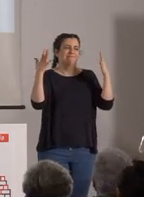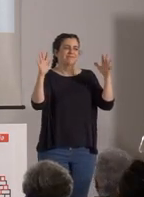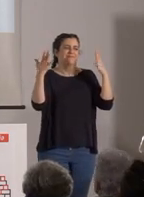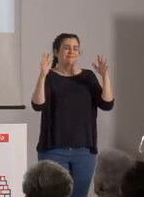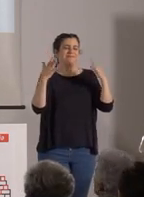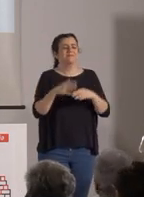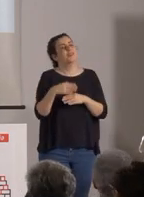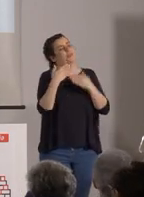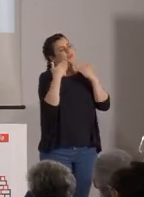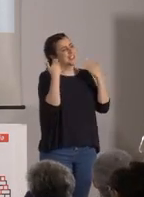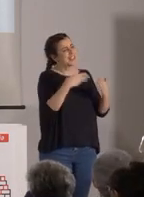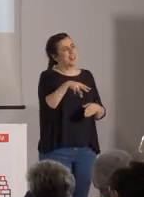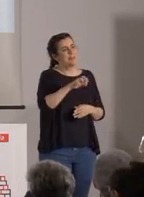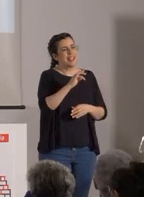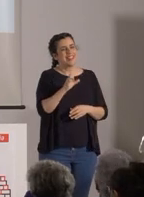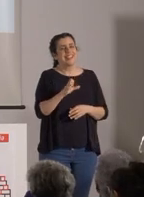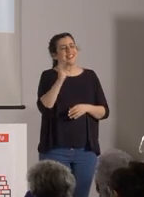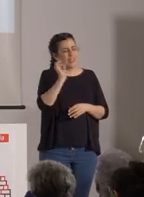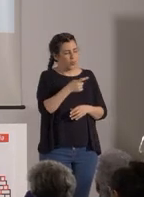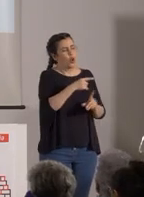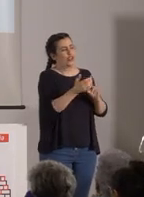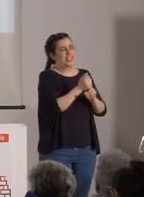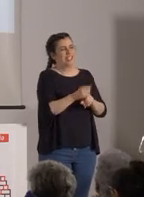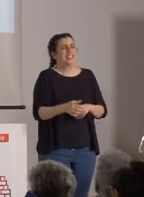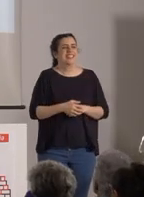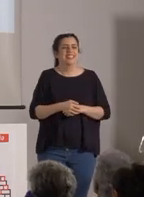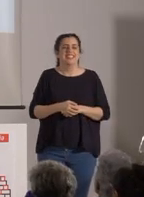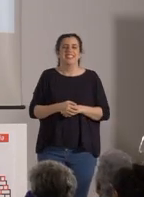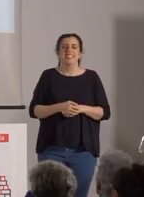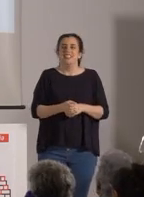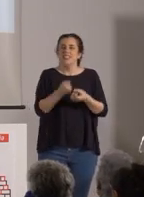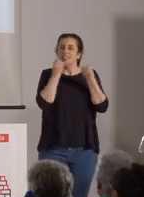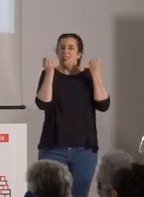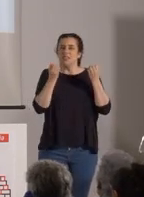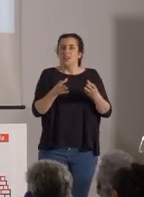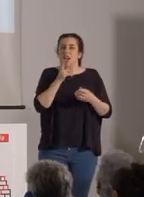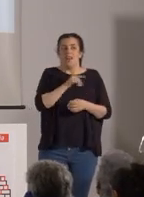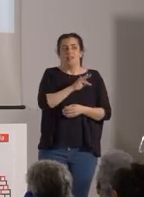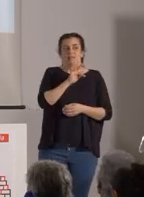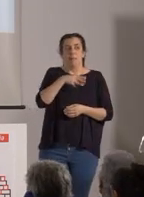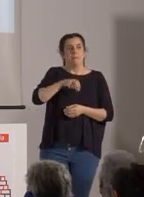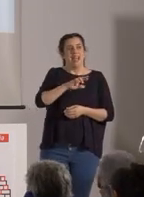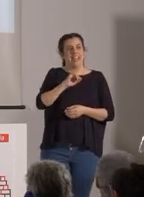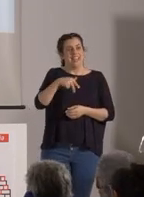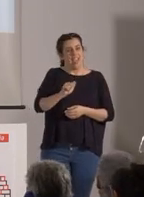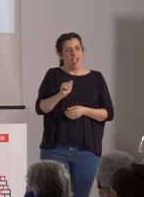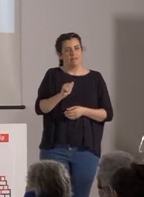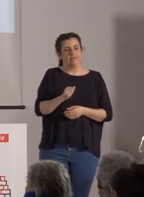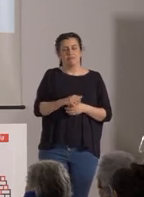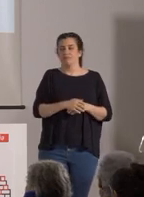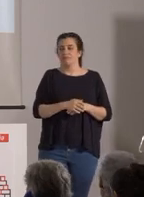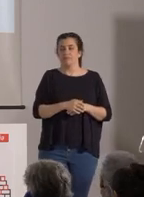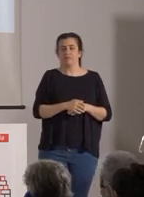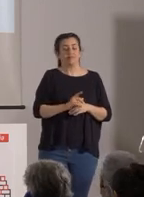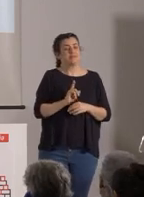Pues muchas gracias, Maite. Seguro que sí lo conseguís. Tenemos con nosotras a Marina, como decía,